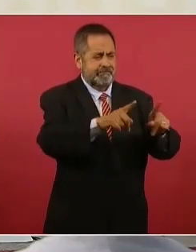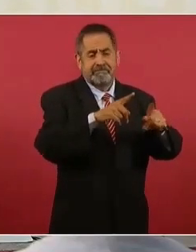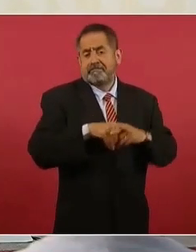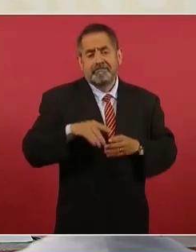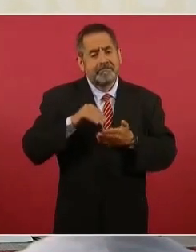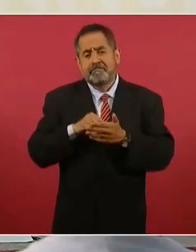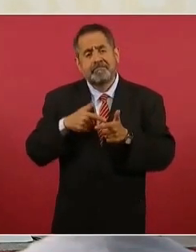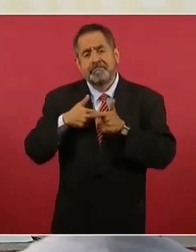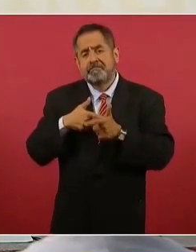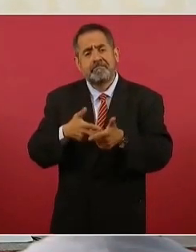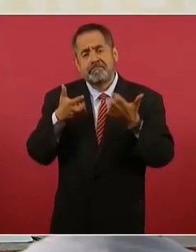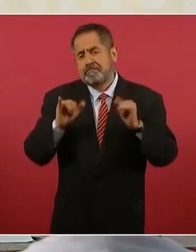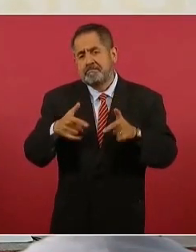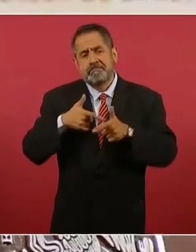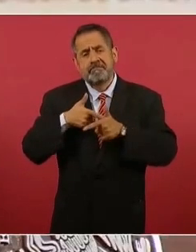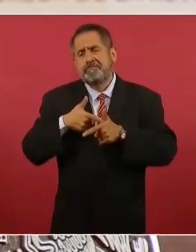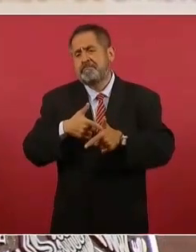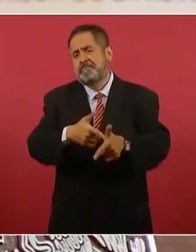existiendo